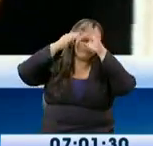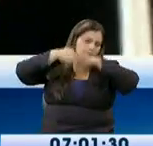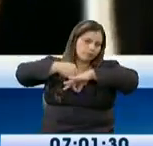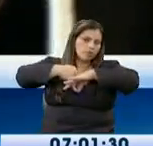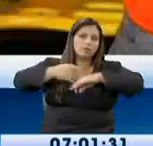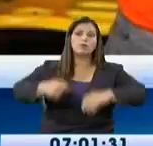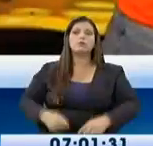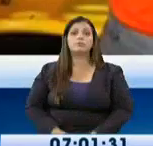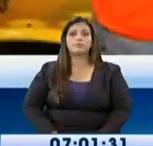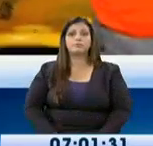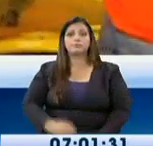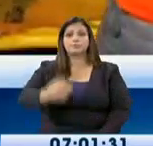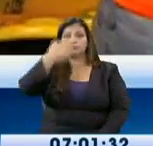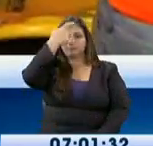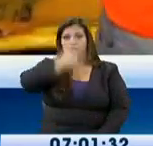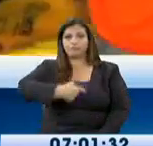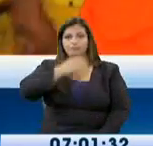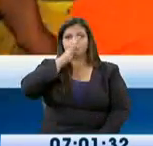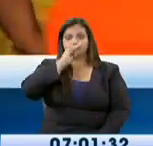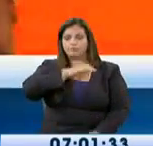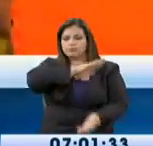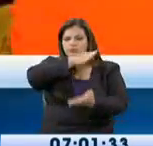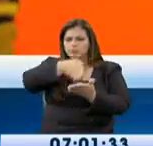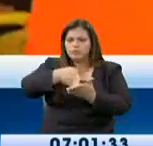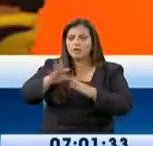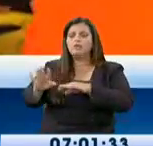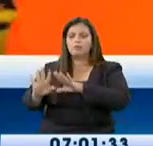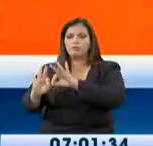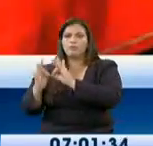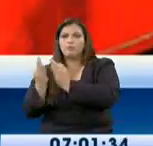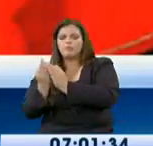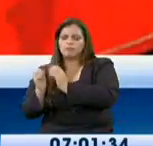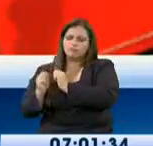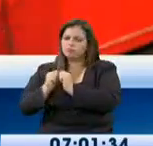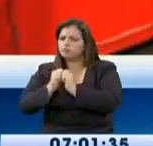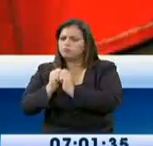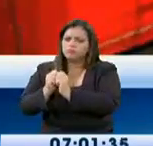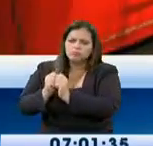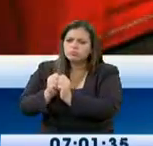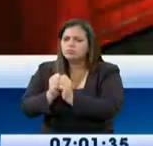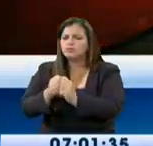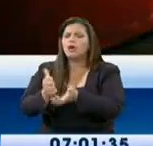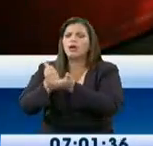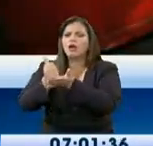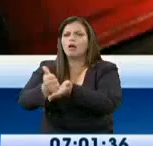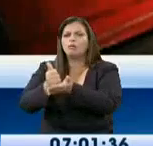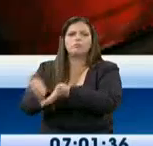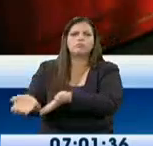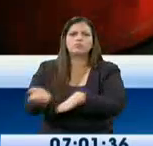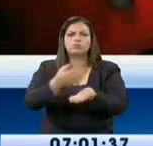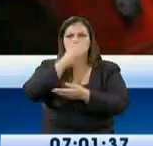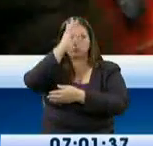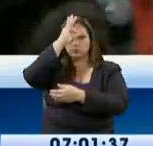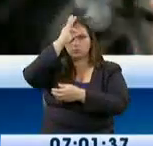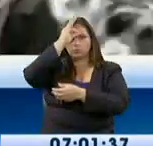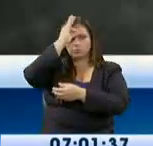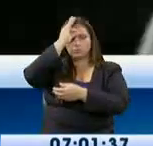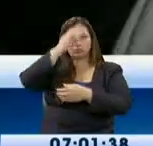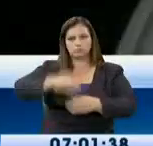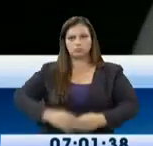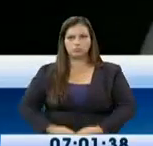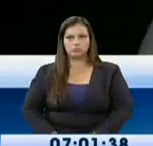dicen testigos, el hombre se estacionó en el sitio y pasó más de una hora inconsciente. Ante esto, las personas actuaron y trataron de